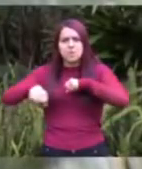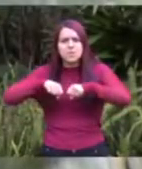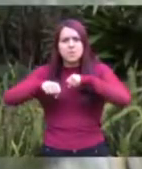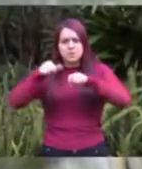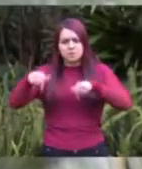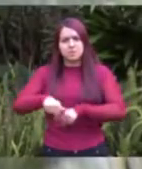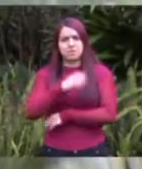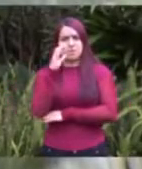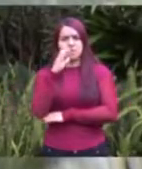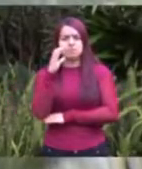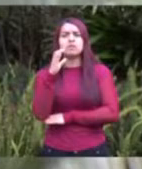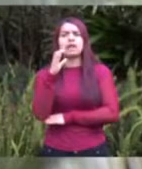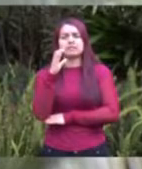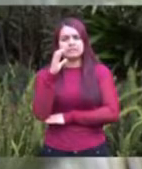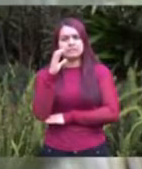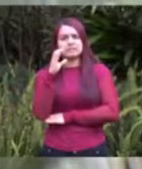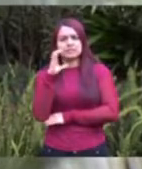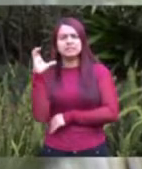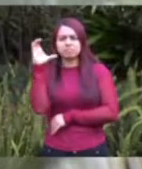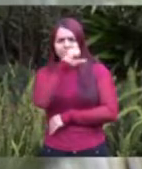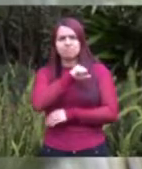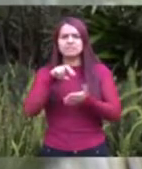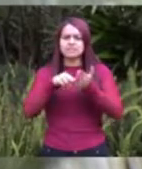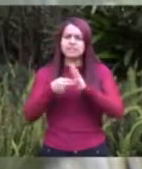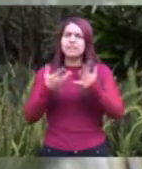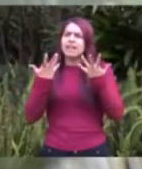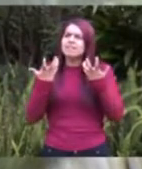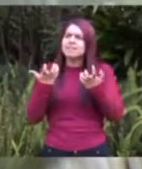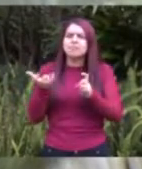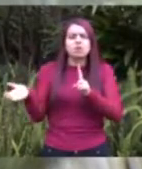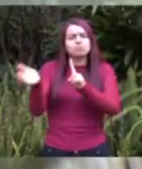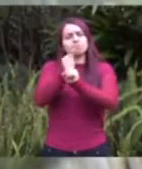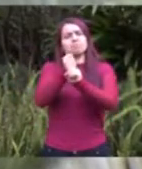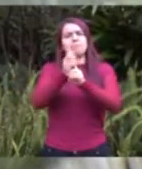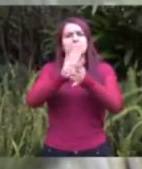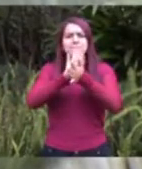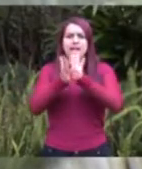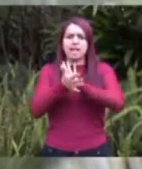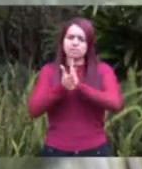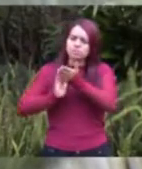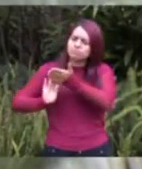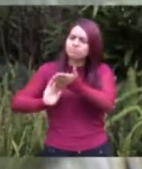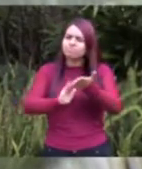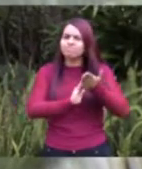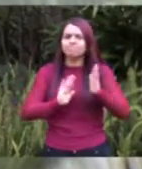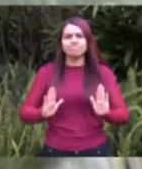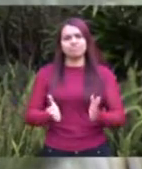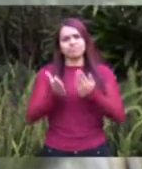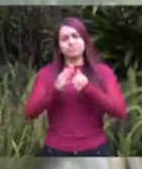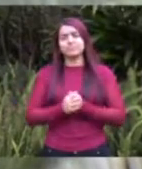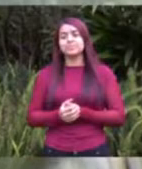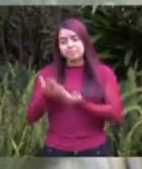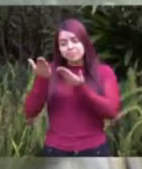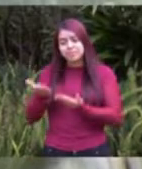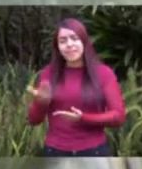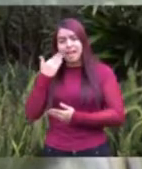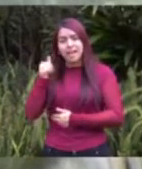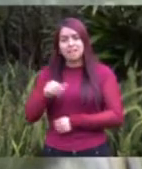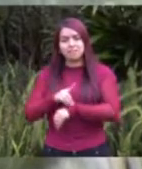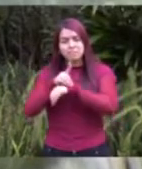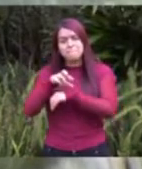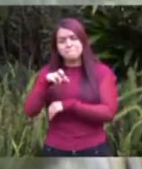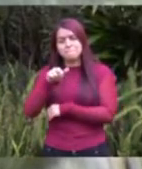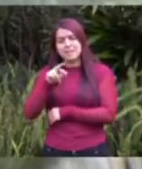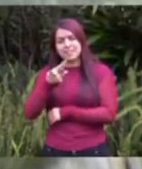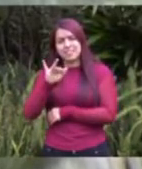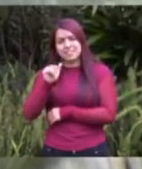nos acerca a los ideales de paz y de reconciliación. Por eso, doctora Patricia, en nombre de